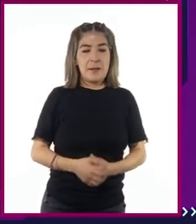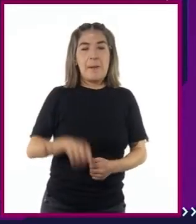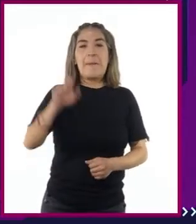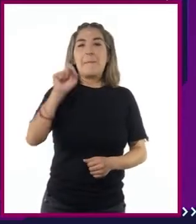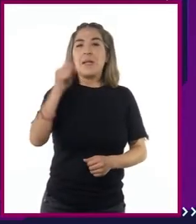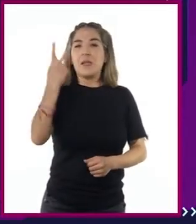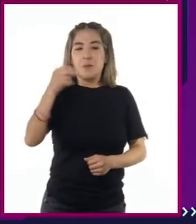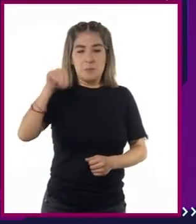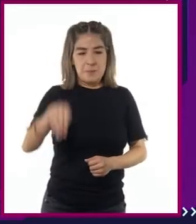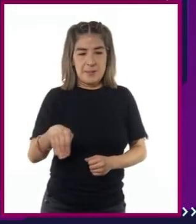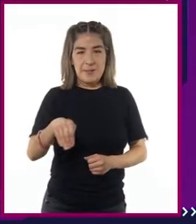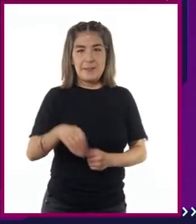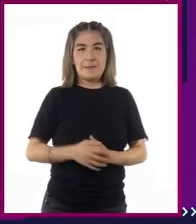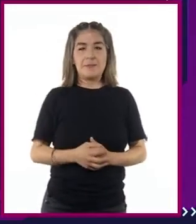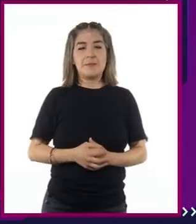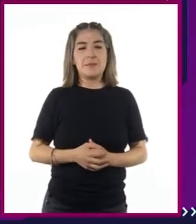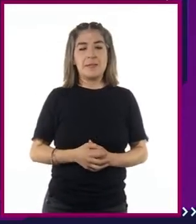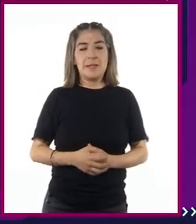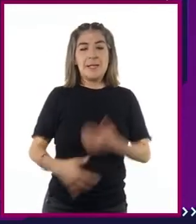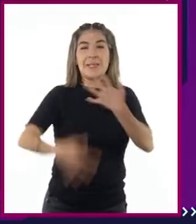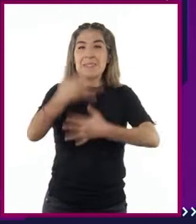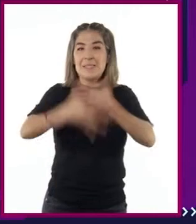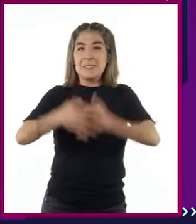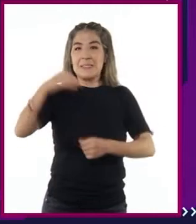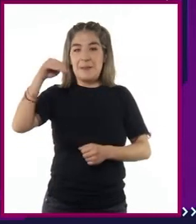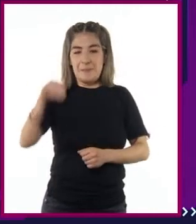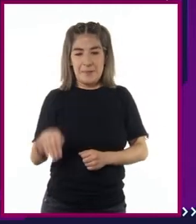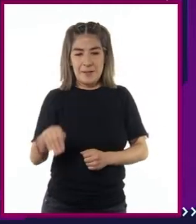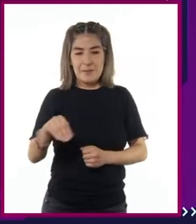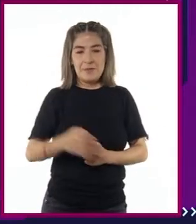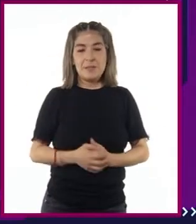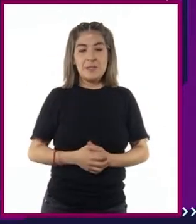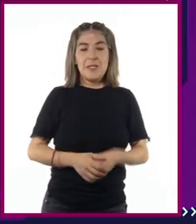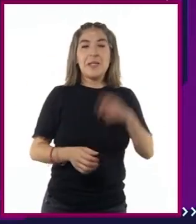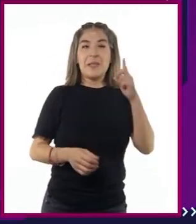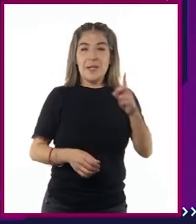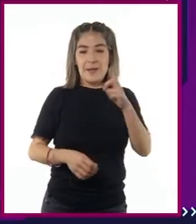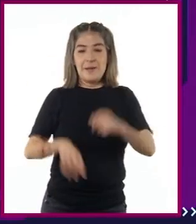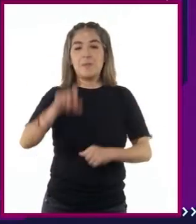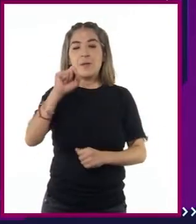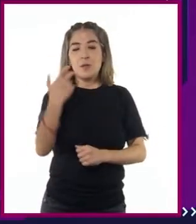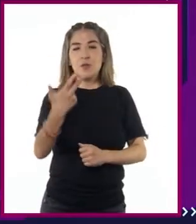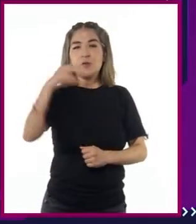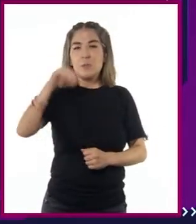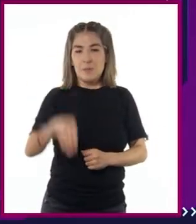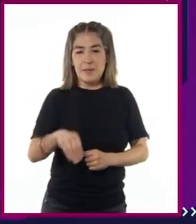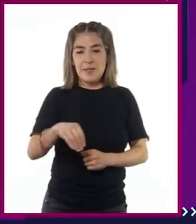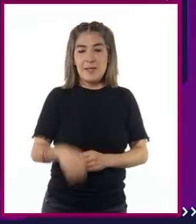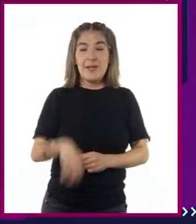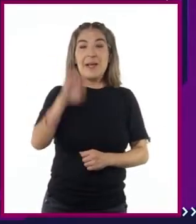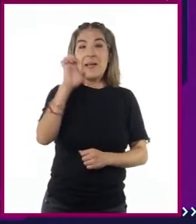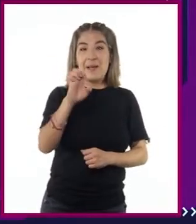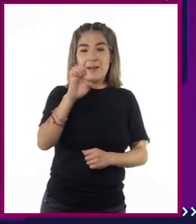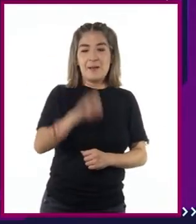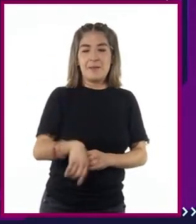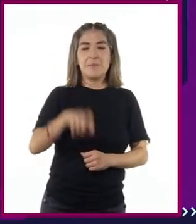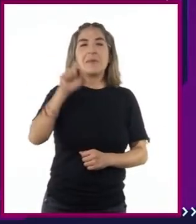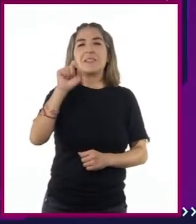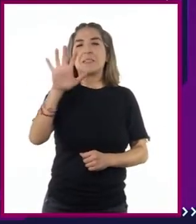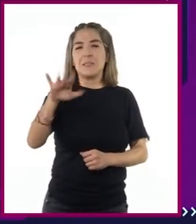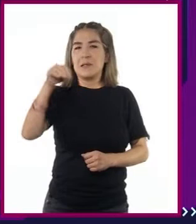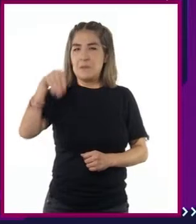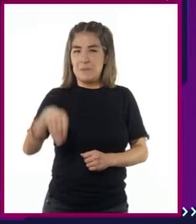22 metros, inciso C, 15 metros, inciso D, 28 metros e inciso E, 25